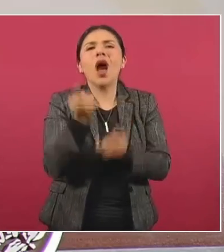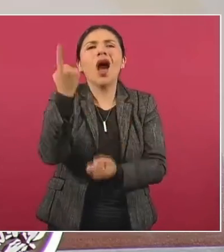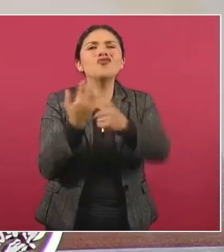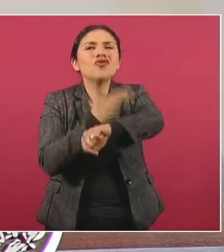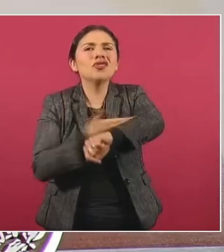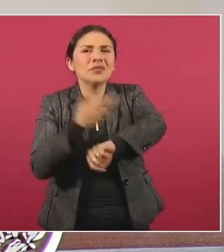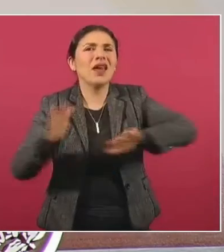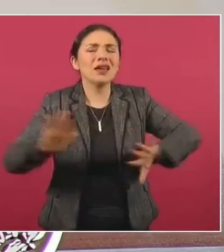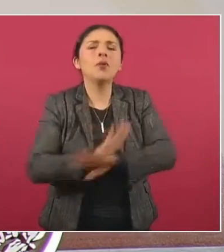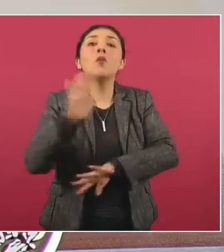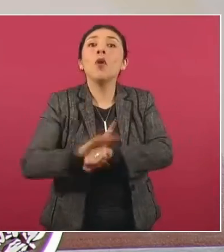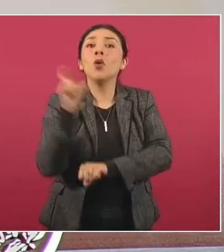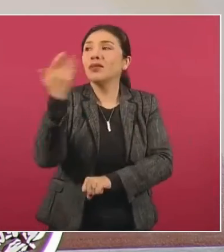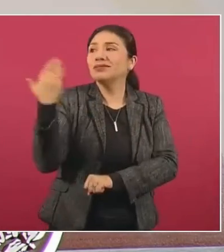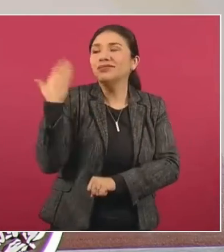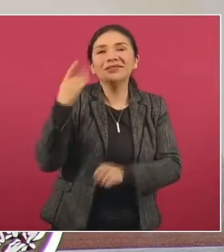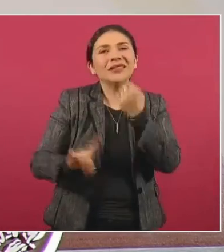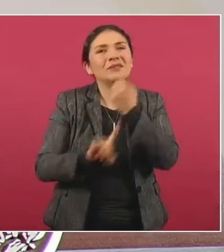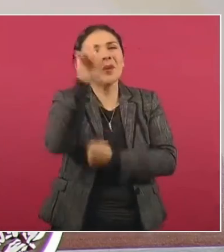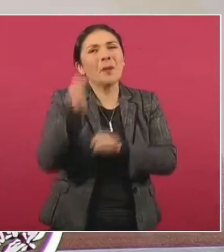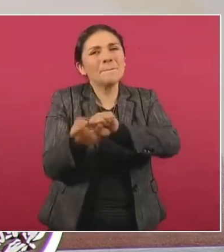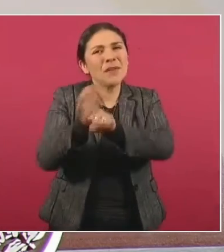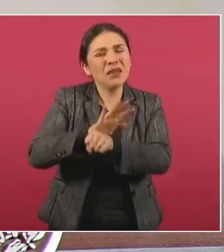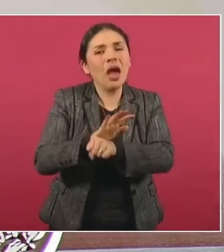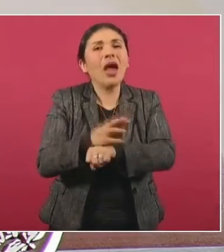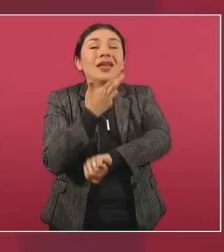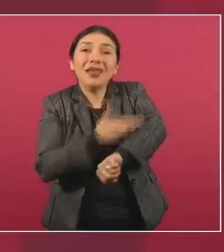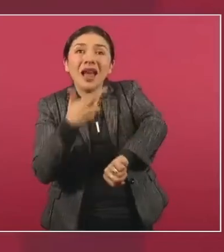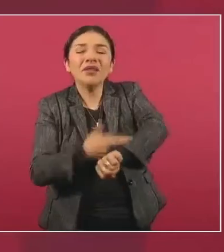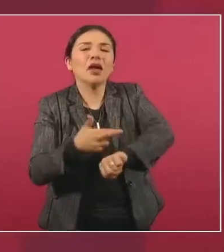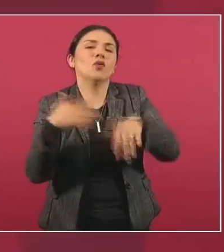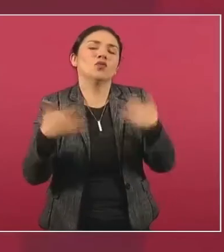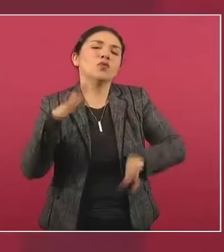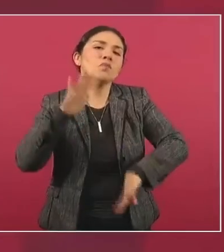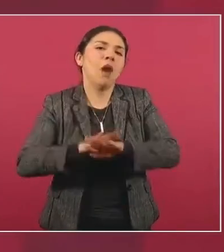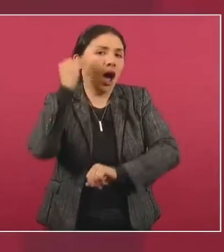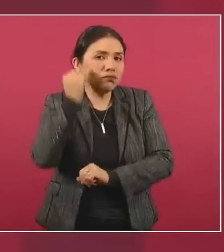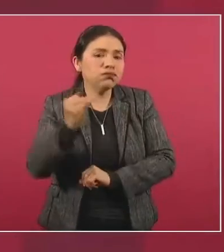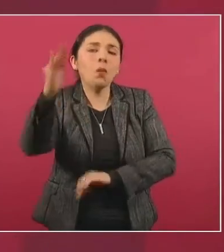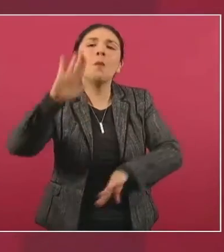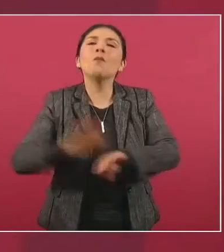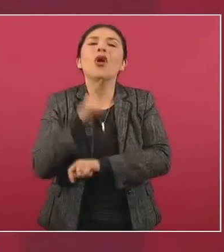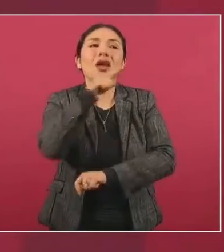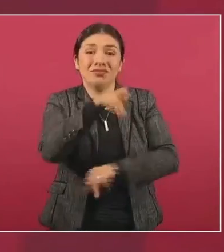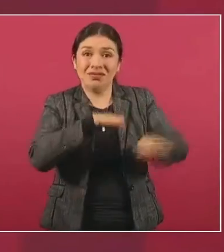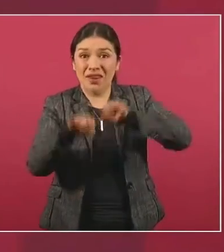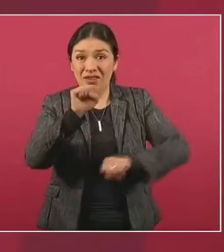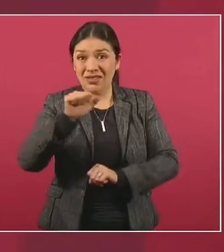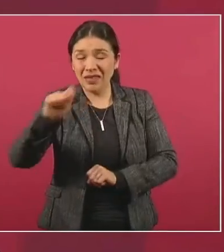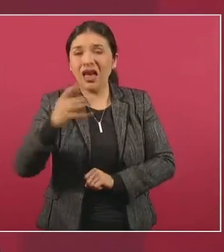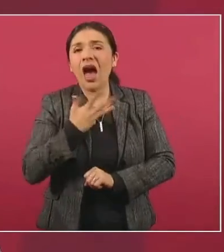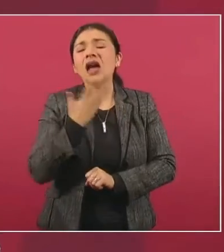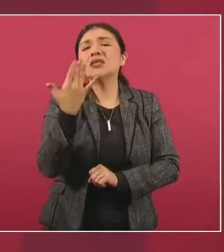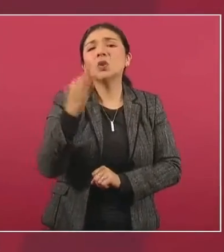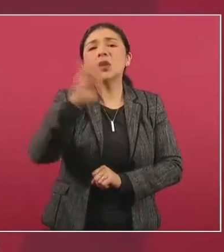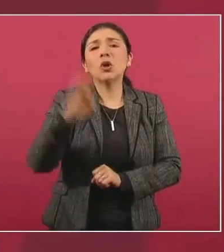la pandemia se nos atrasaron mucho los trámites porque el 50% de nuestro personal es sindicalizado, del que atiende en